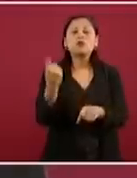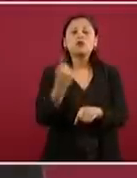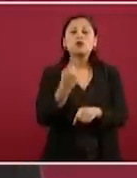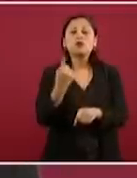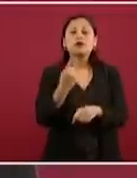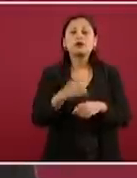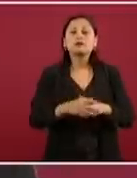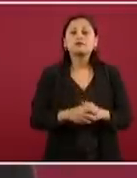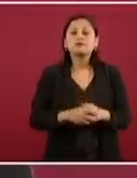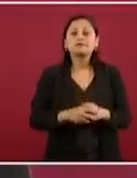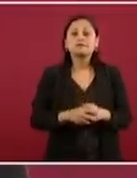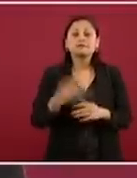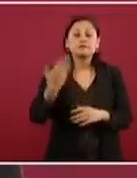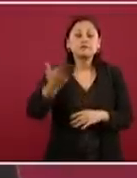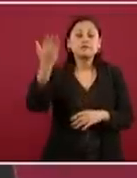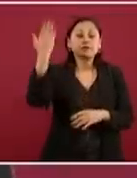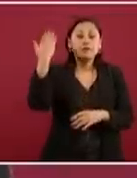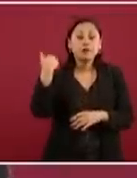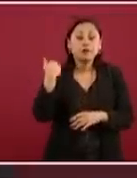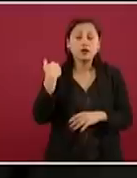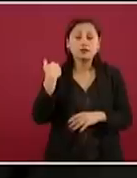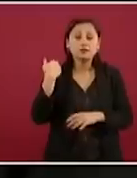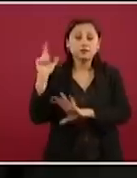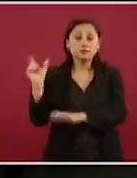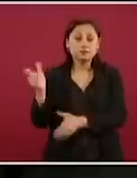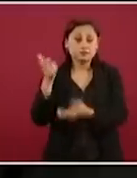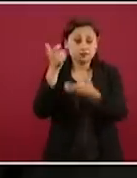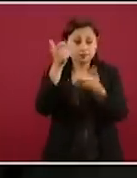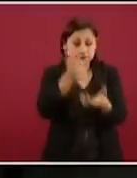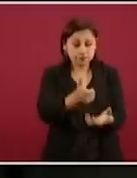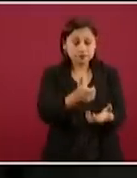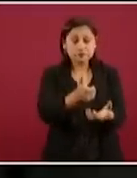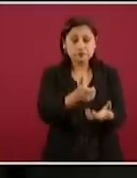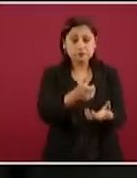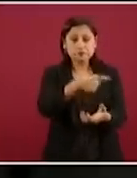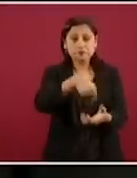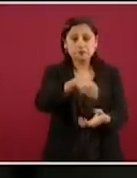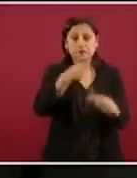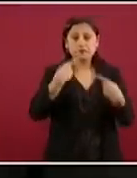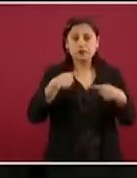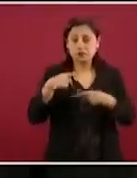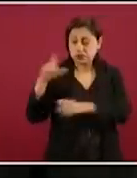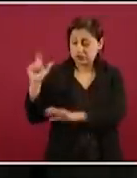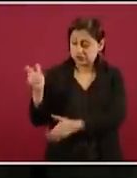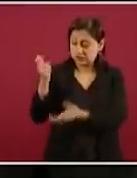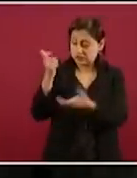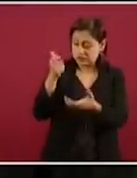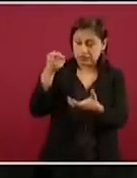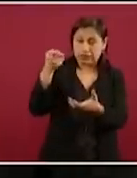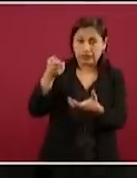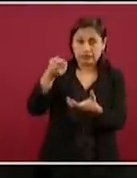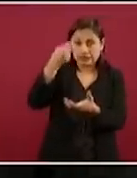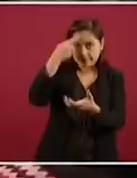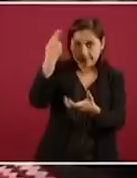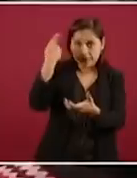a la gente en los gobiernos anteriores, lo poco que se destinaba a la